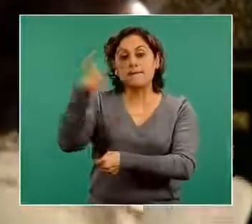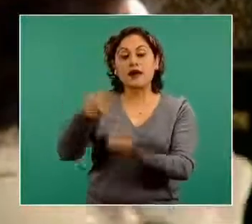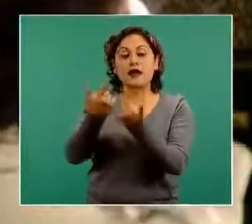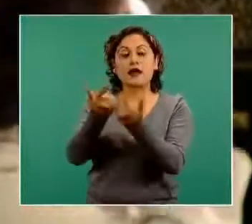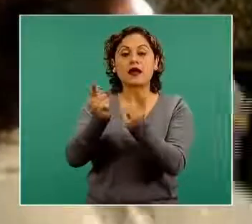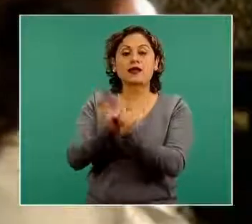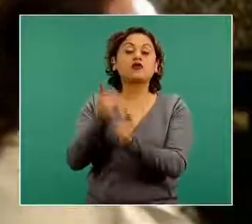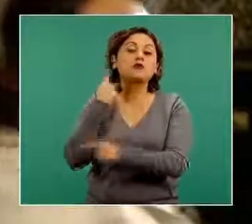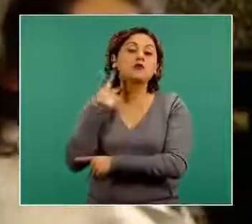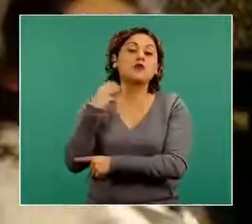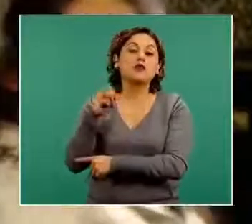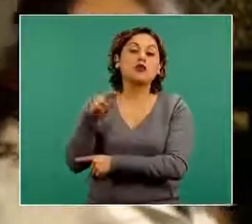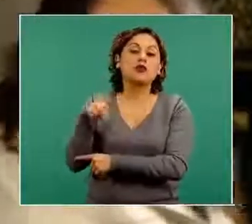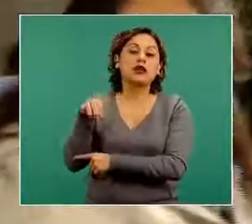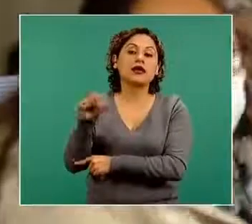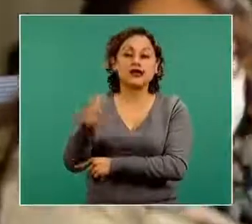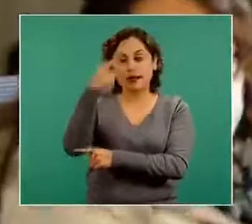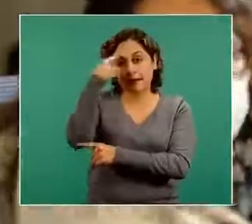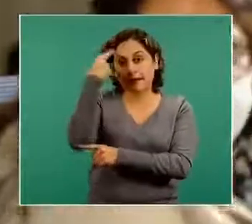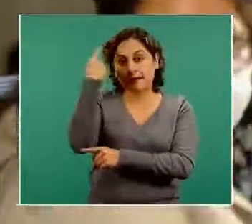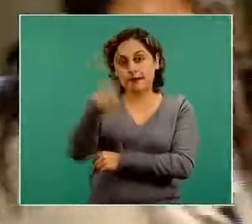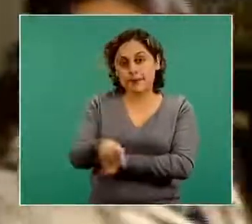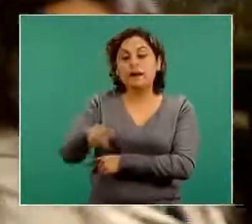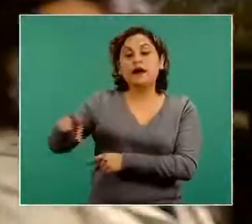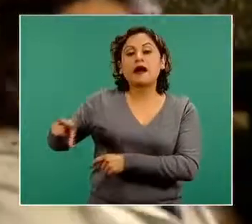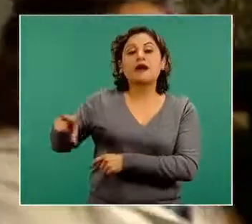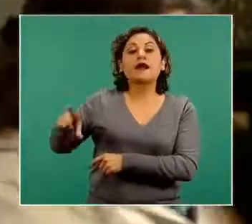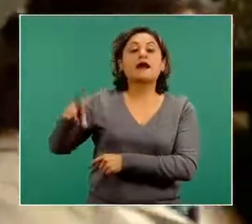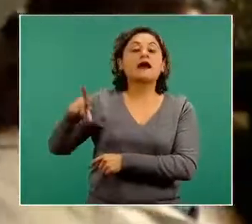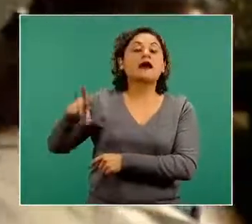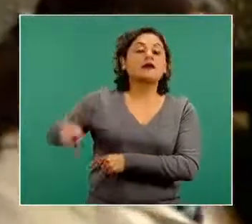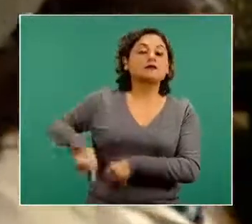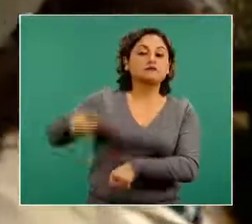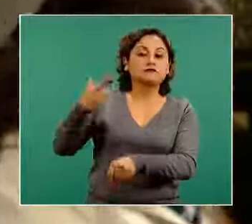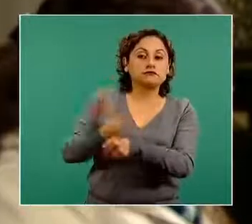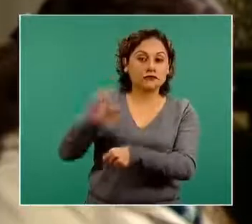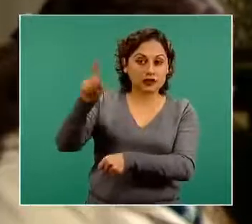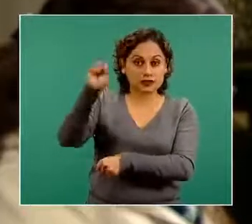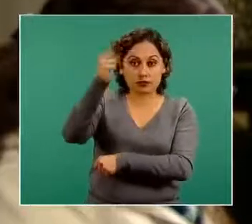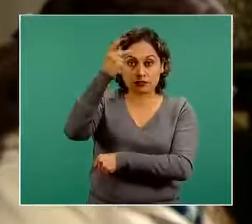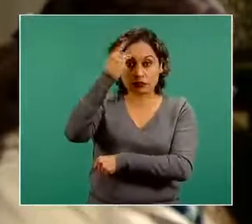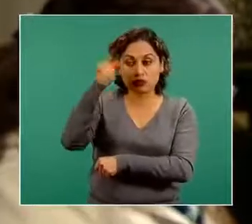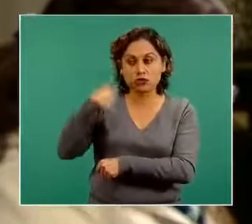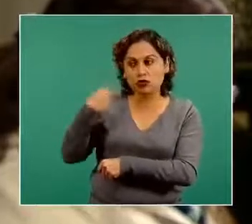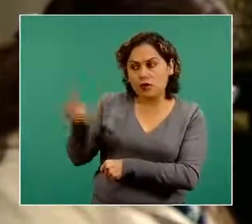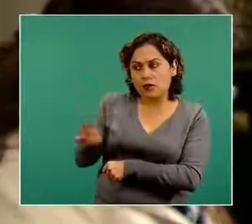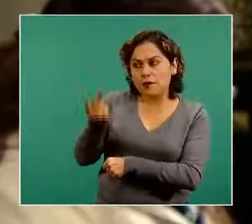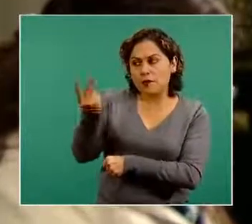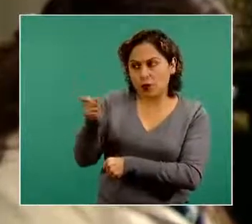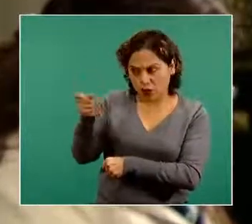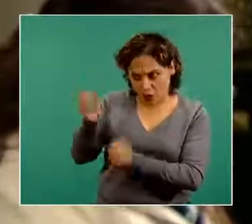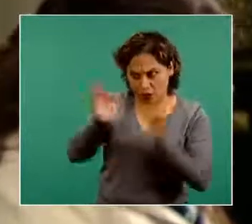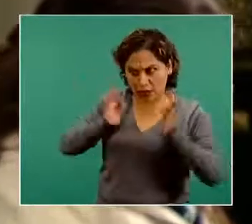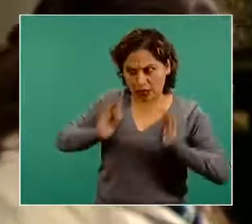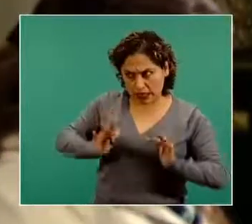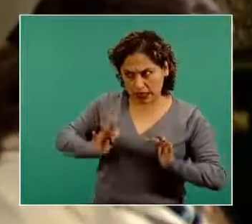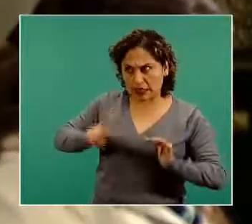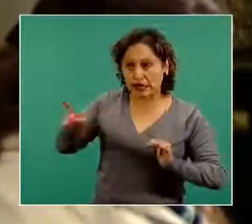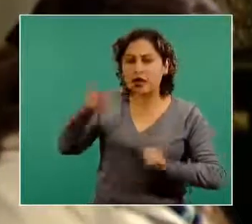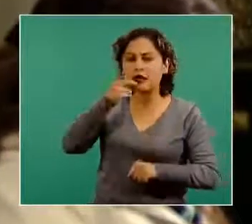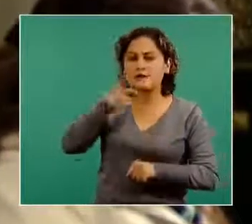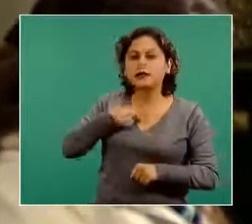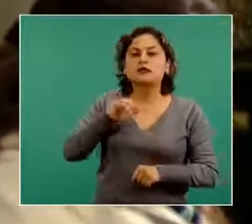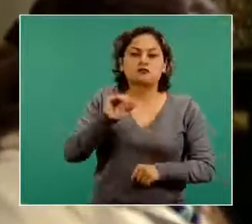Potosí. Le pregunto que si se va tranquila y me responde que sí, porque dejó menos muertos de los que ella estimaba